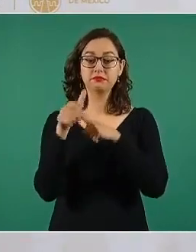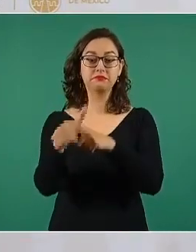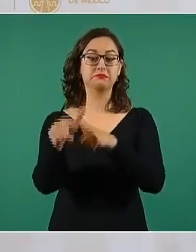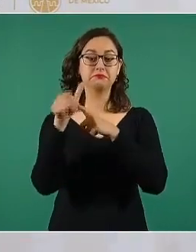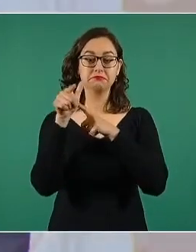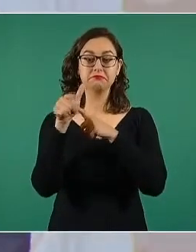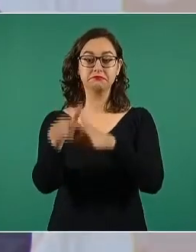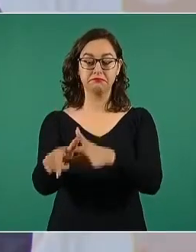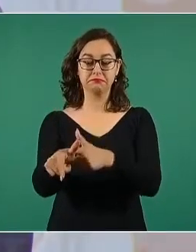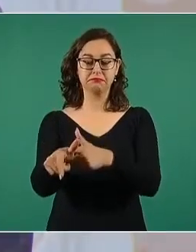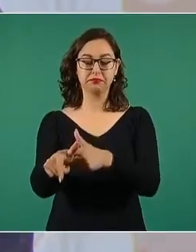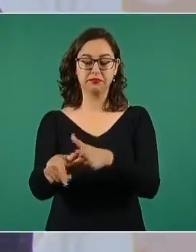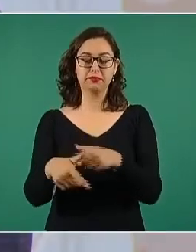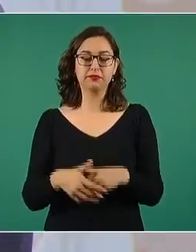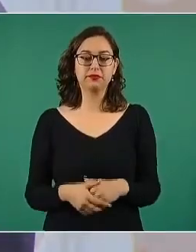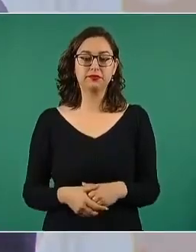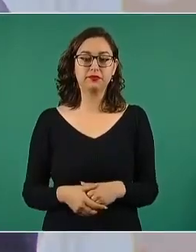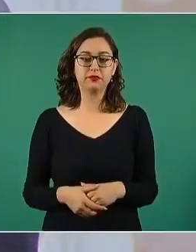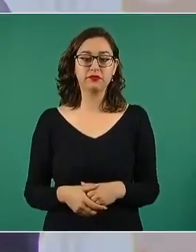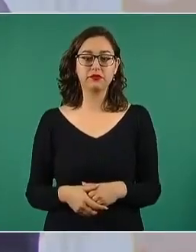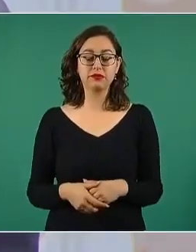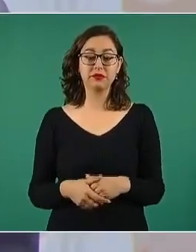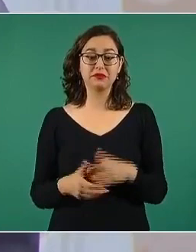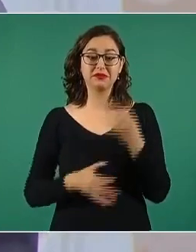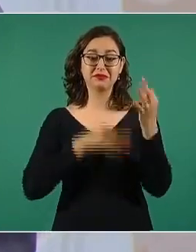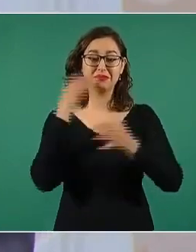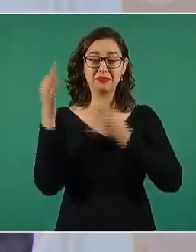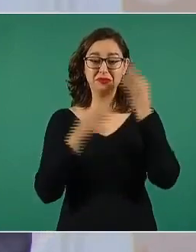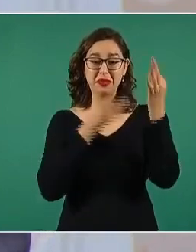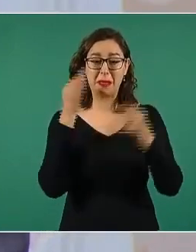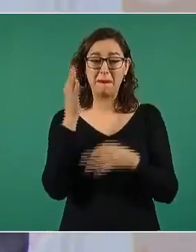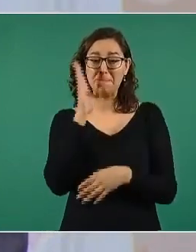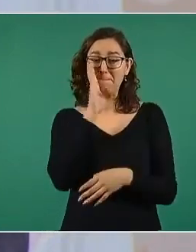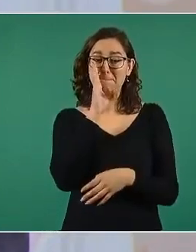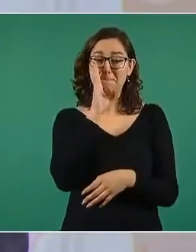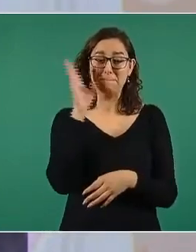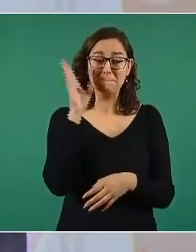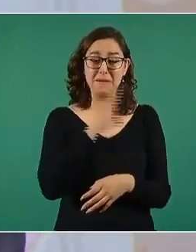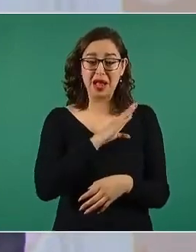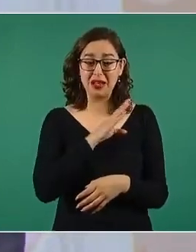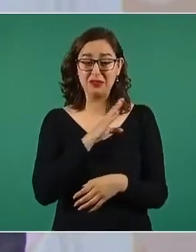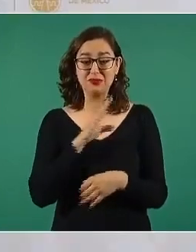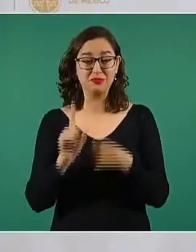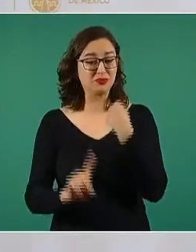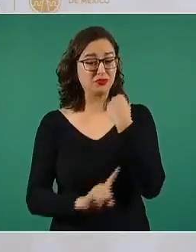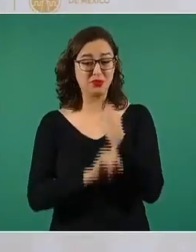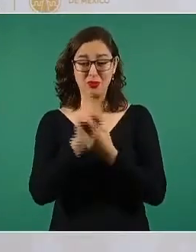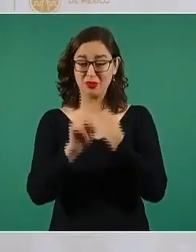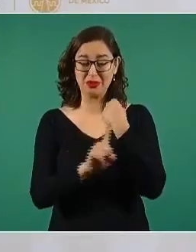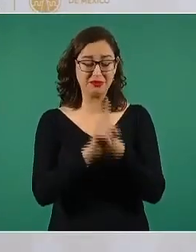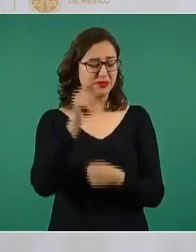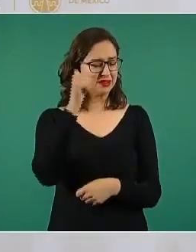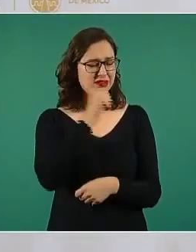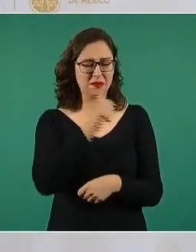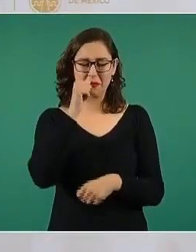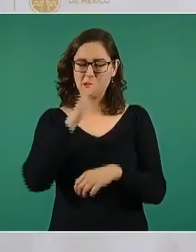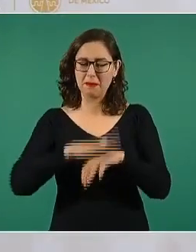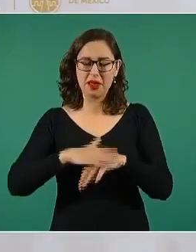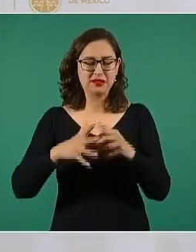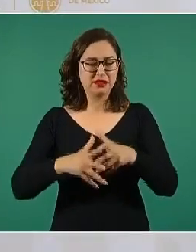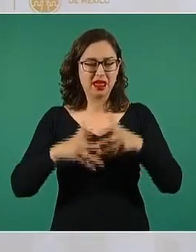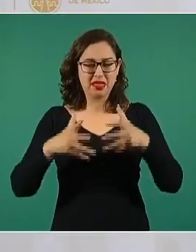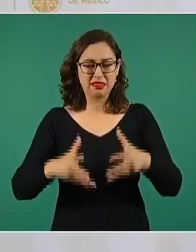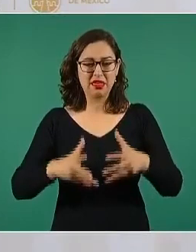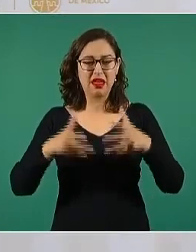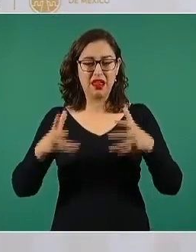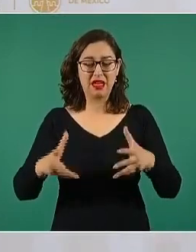noticias nunca llegan solas, siempre se hacen acompañar de otras,